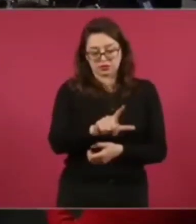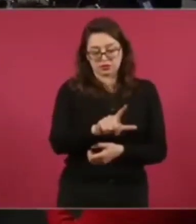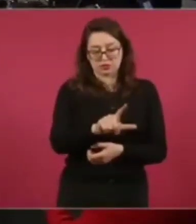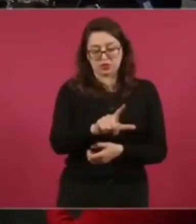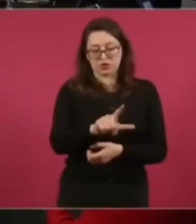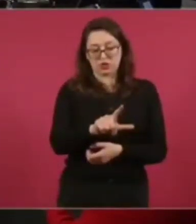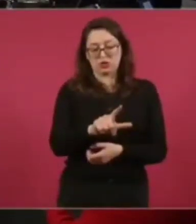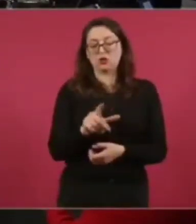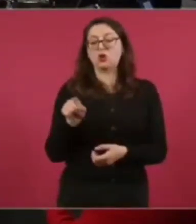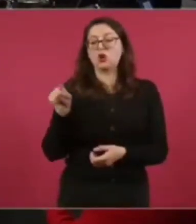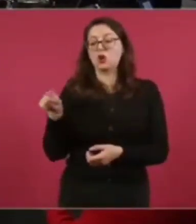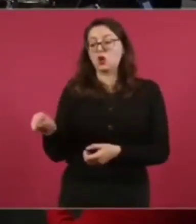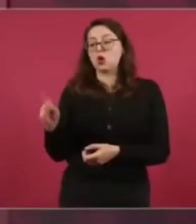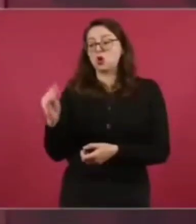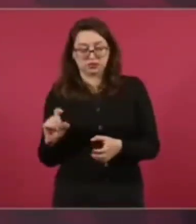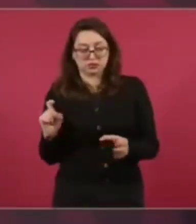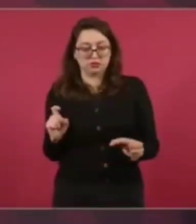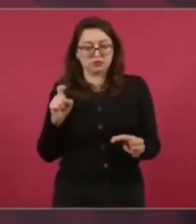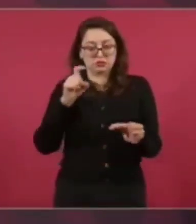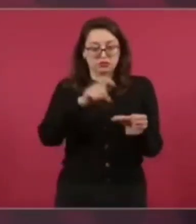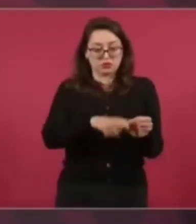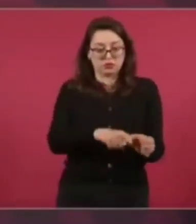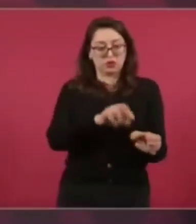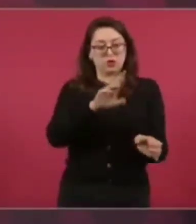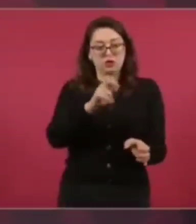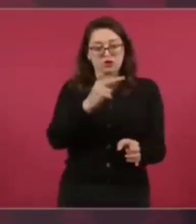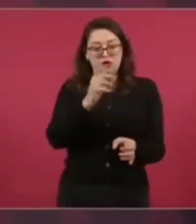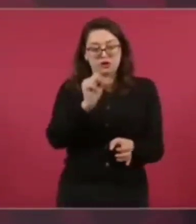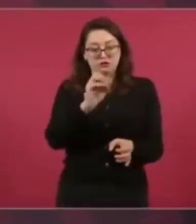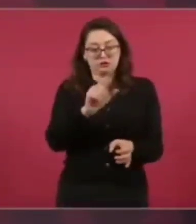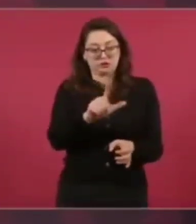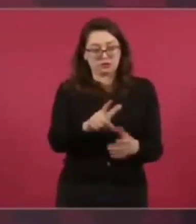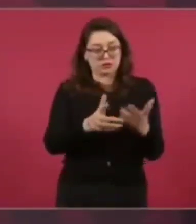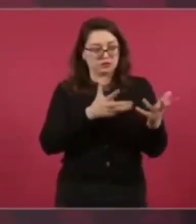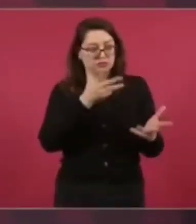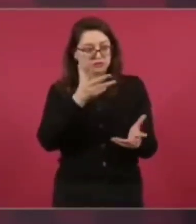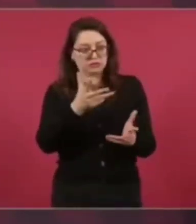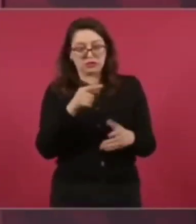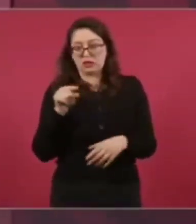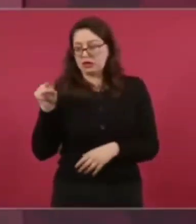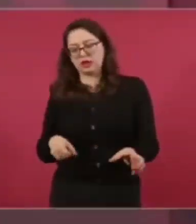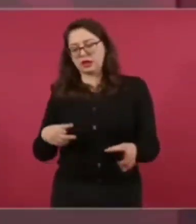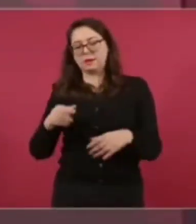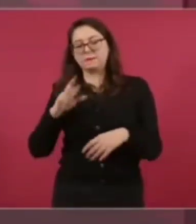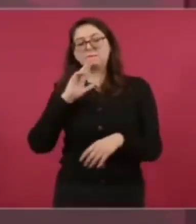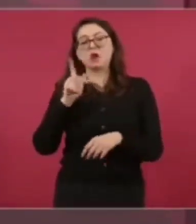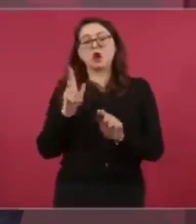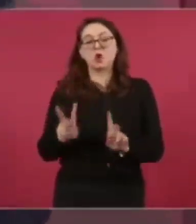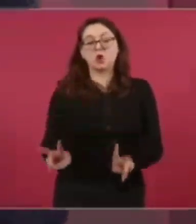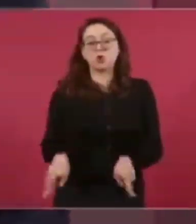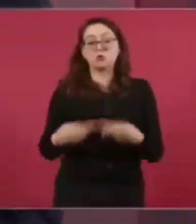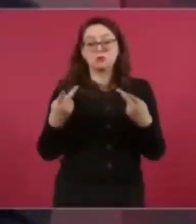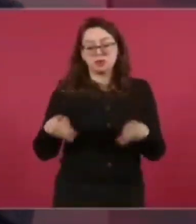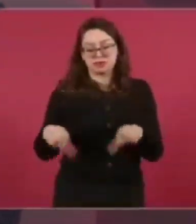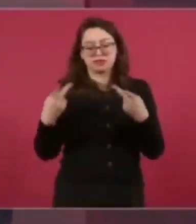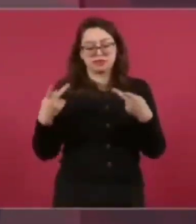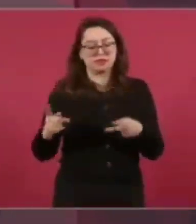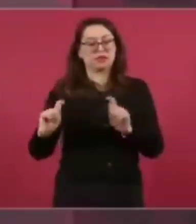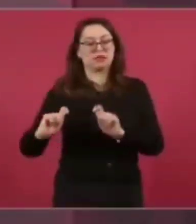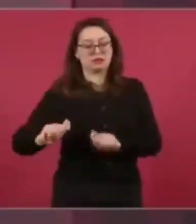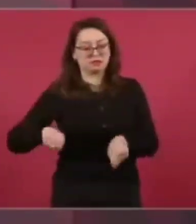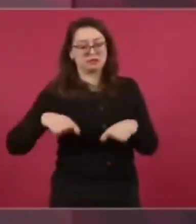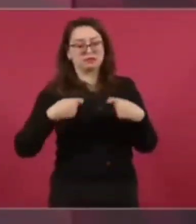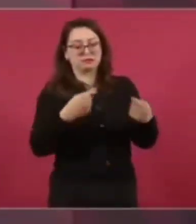No los dejaban nada. Y vendió las acciones. Nada más que si valían $1, se las vendió en